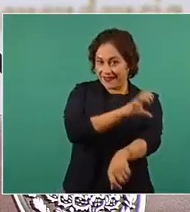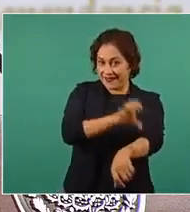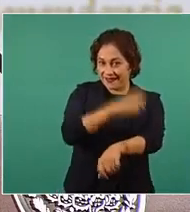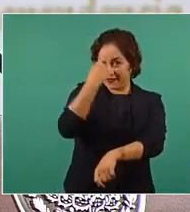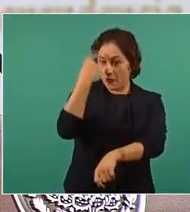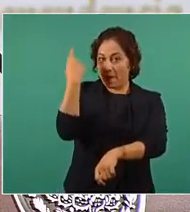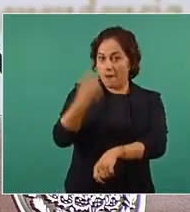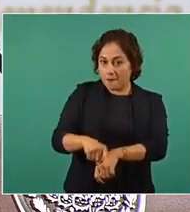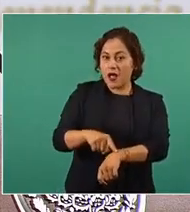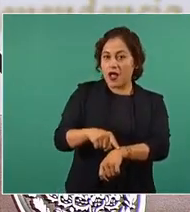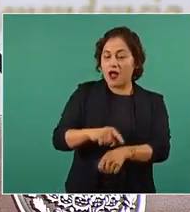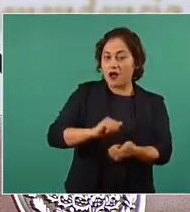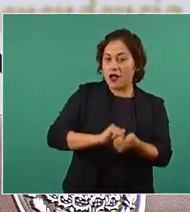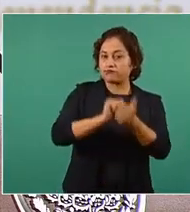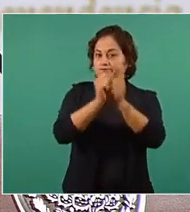sector energético.